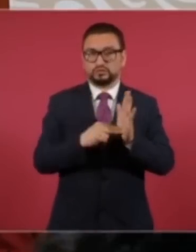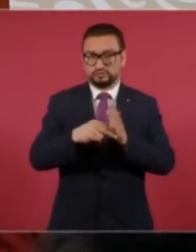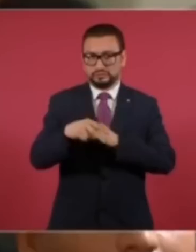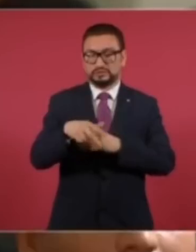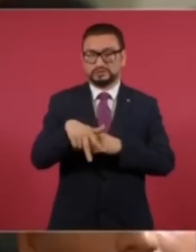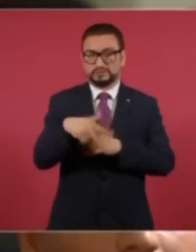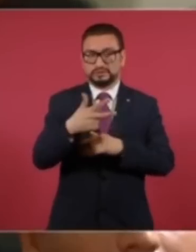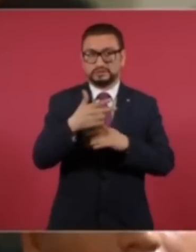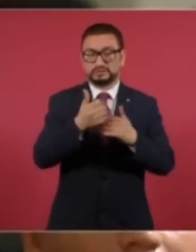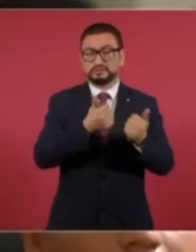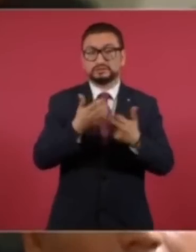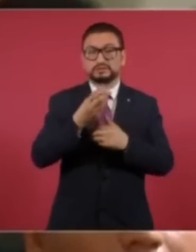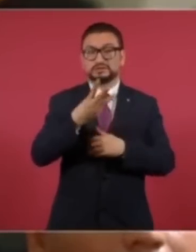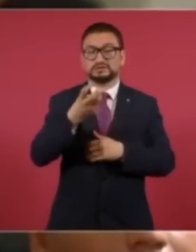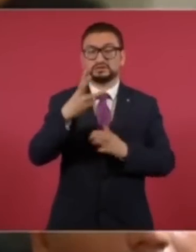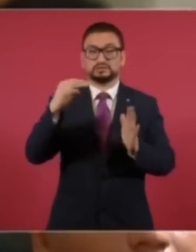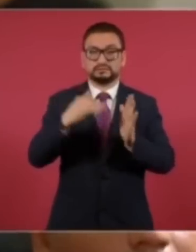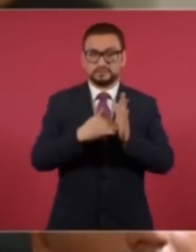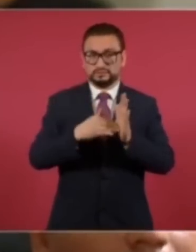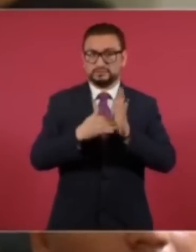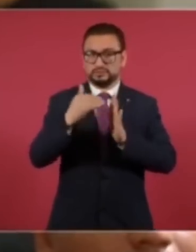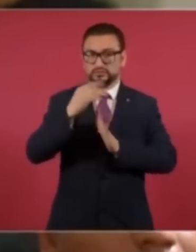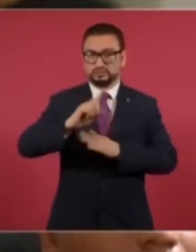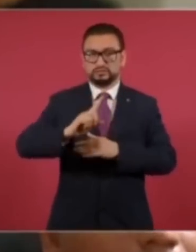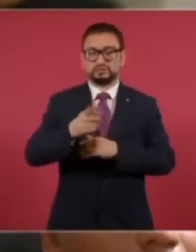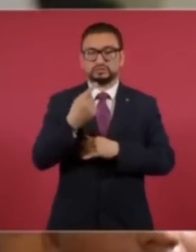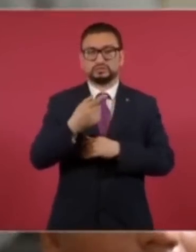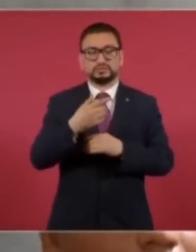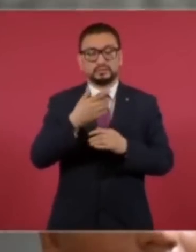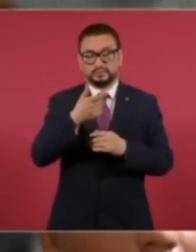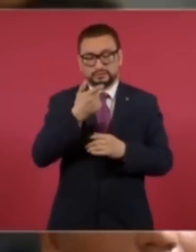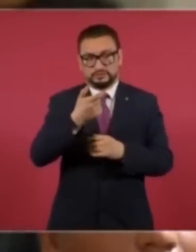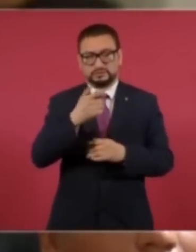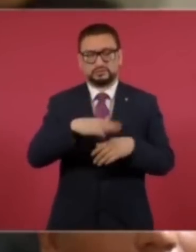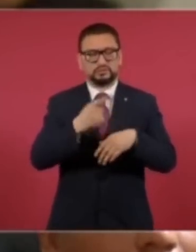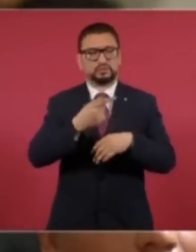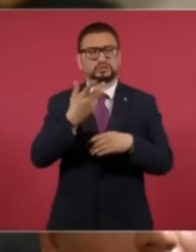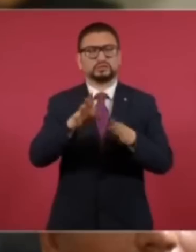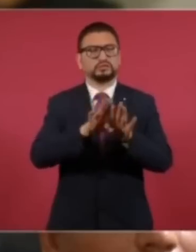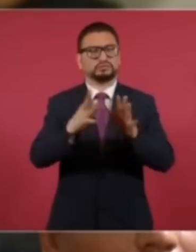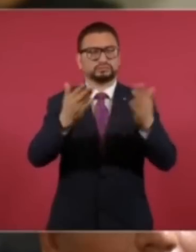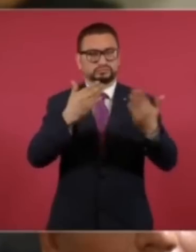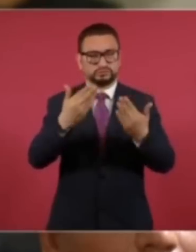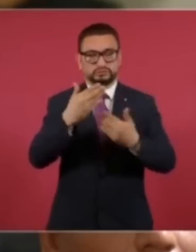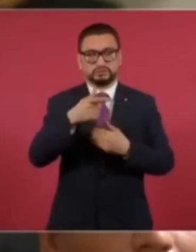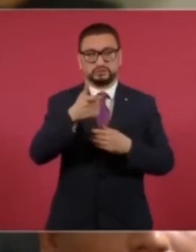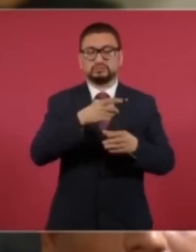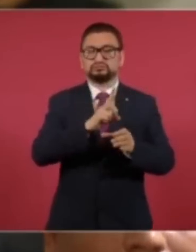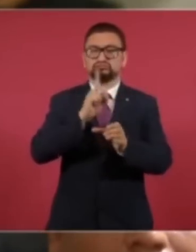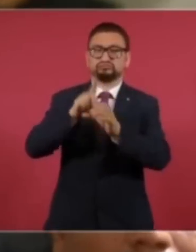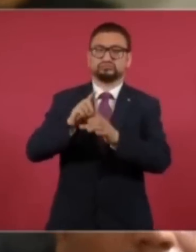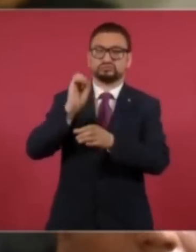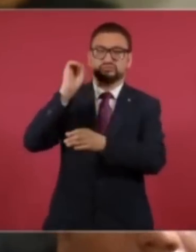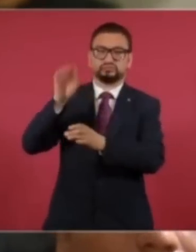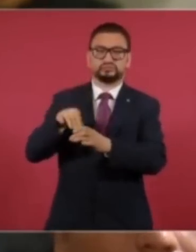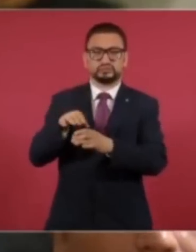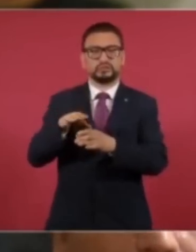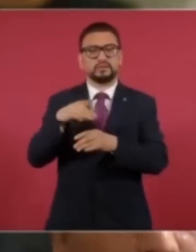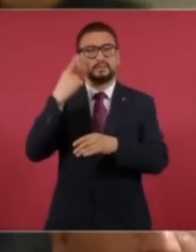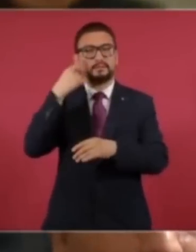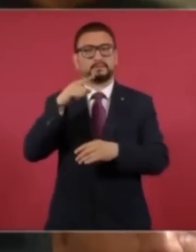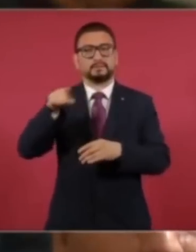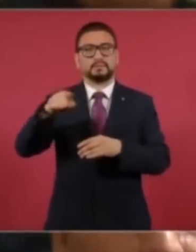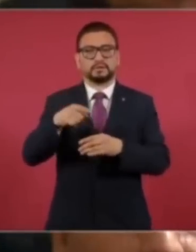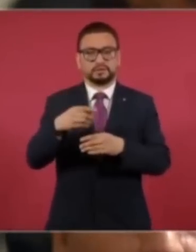2013 300,000 millones de pesos, para dimensionar de qué estamos hablando, y transfirió dinero directamente a